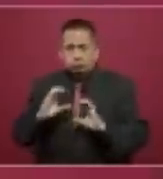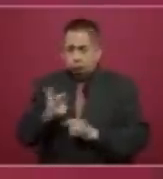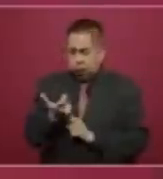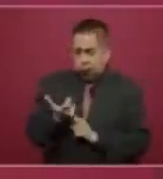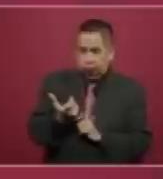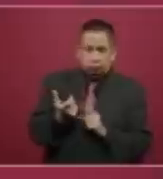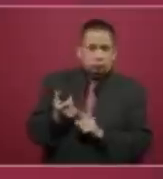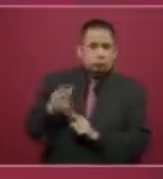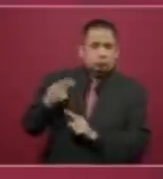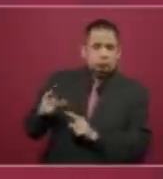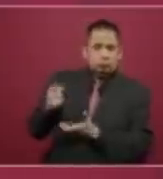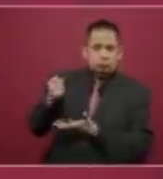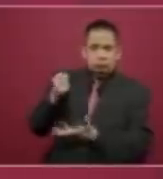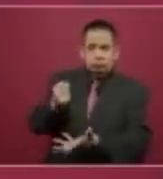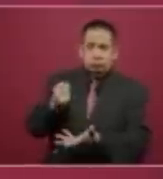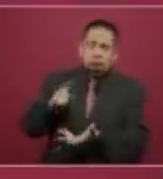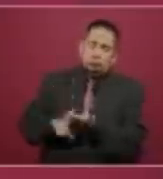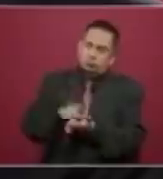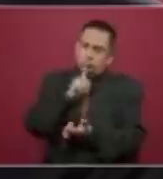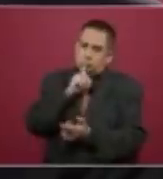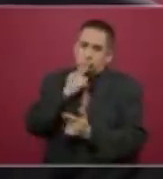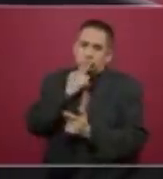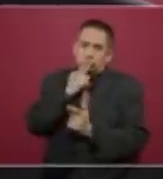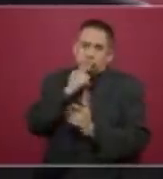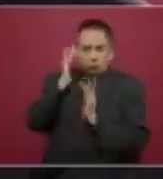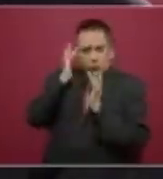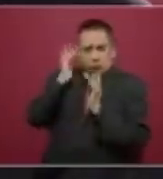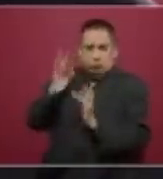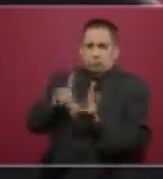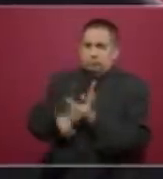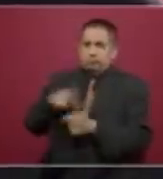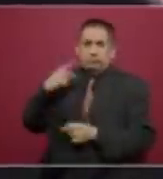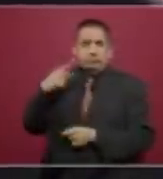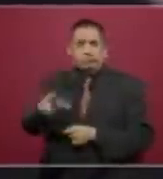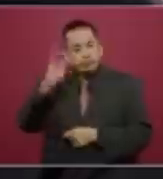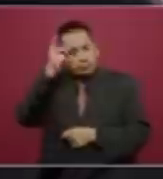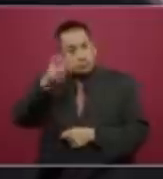del presupuesto, que es dinero sagrado, es dinero del pueblo,